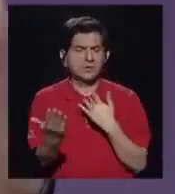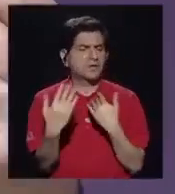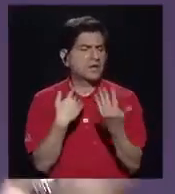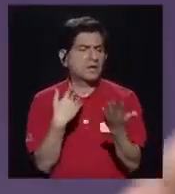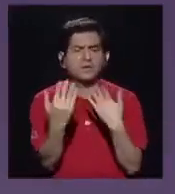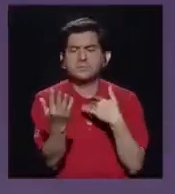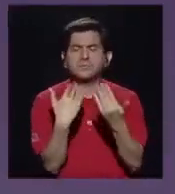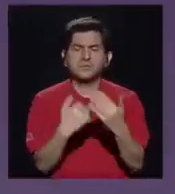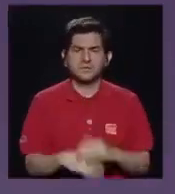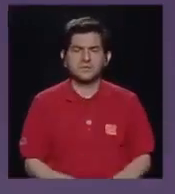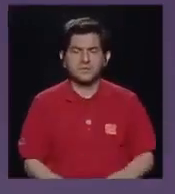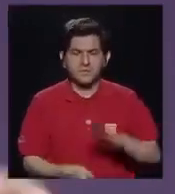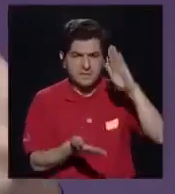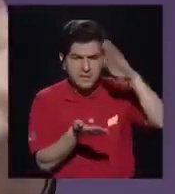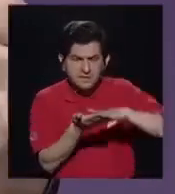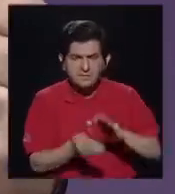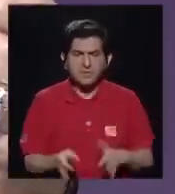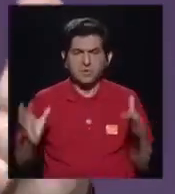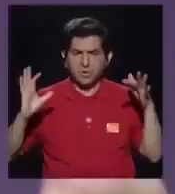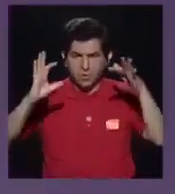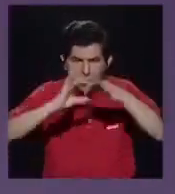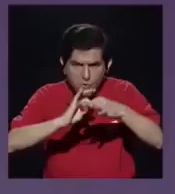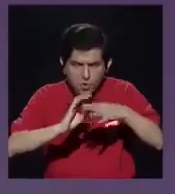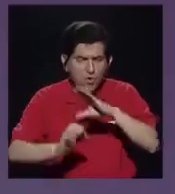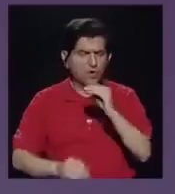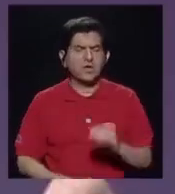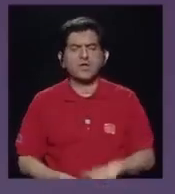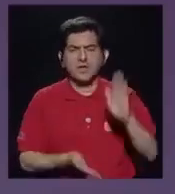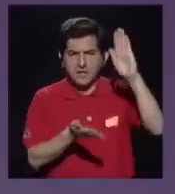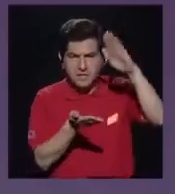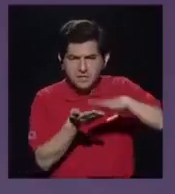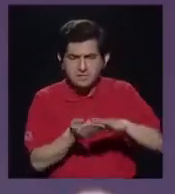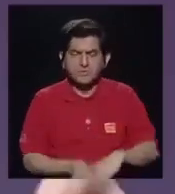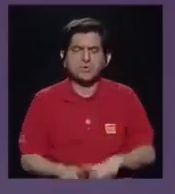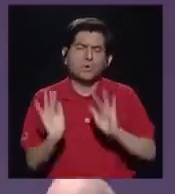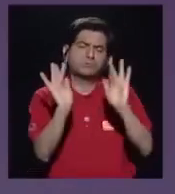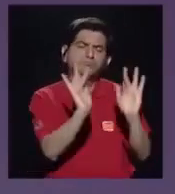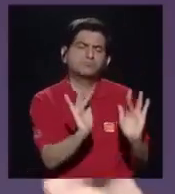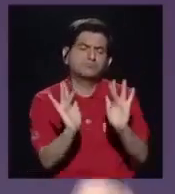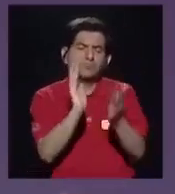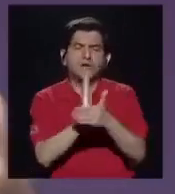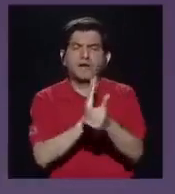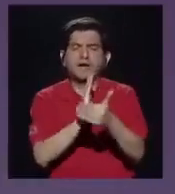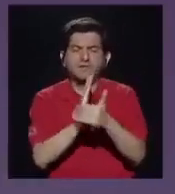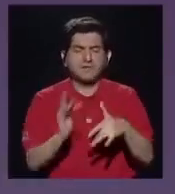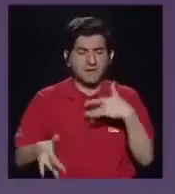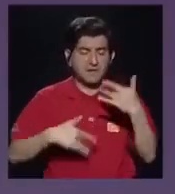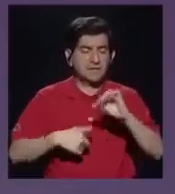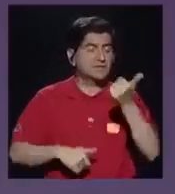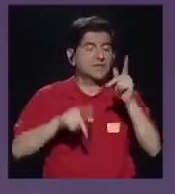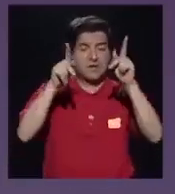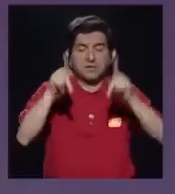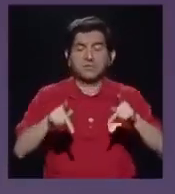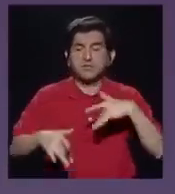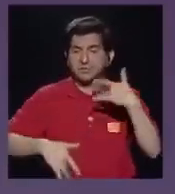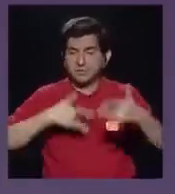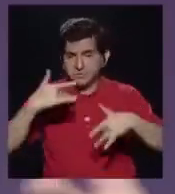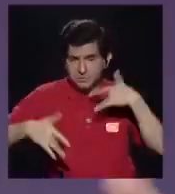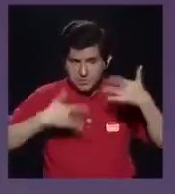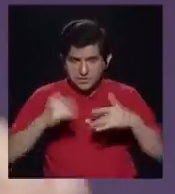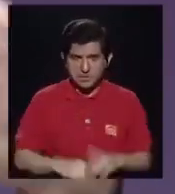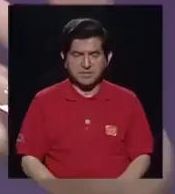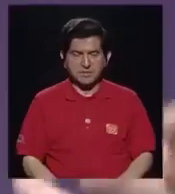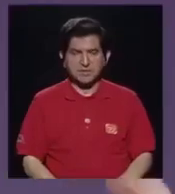de disminución de la vincularidad y de disminución de la compasión o sea de la capacidad de sentir lo que el otro está sintiendo